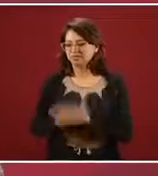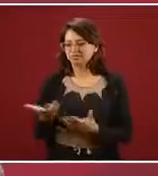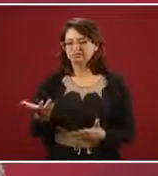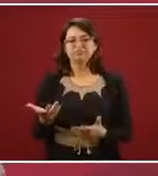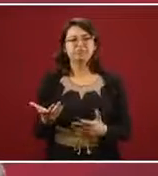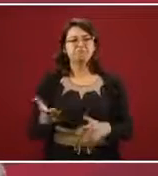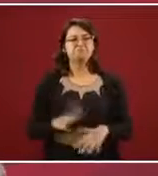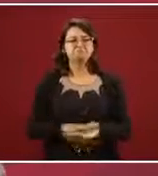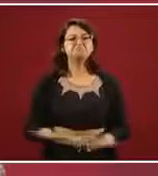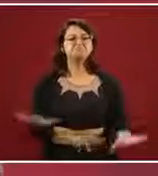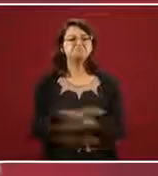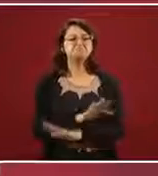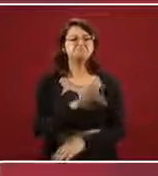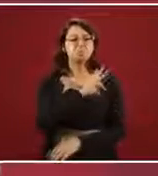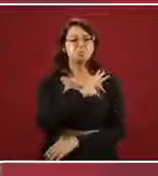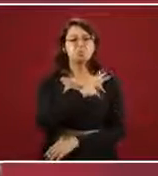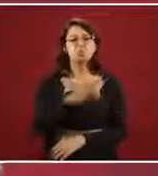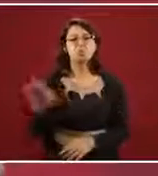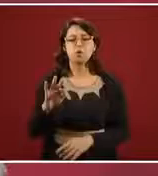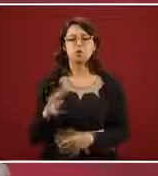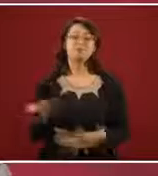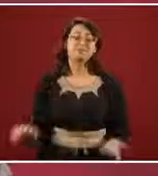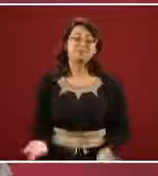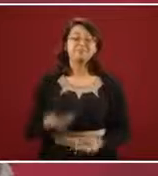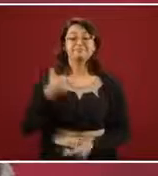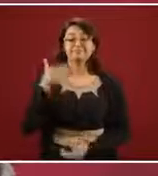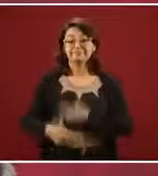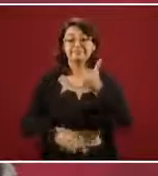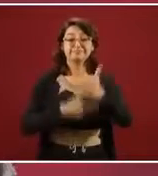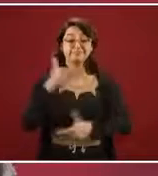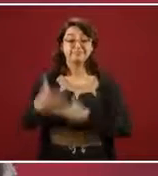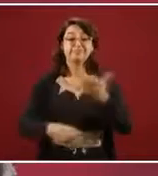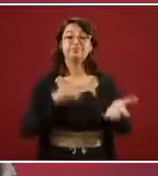distintas. Es un proceso de educación.